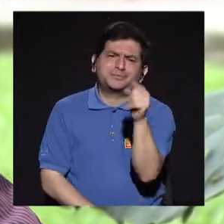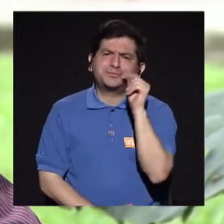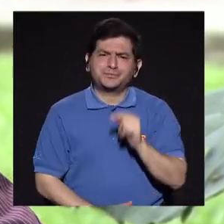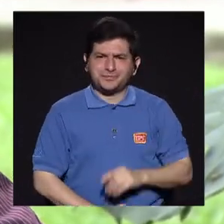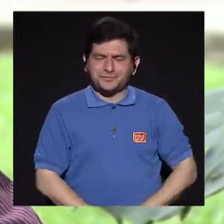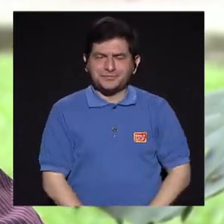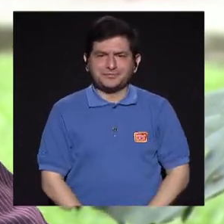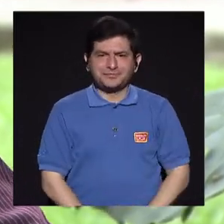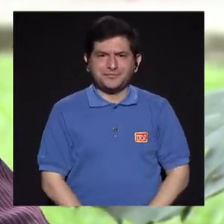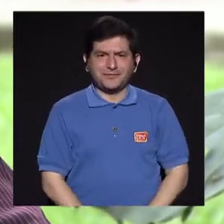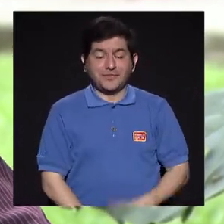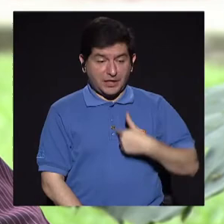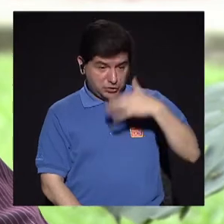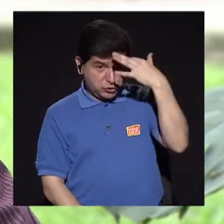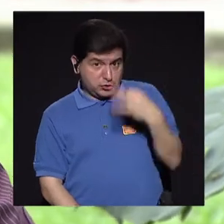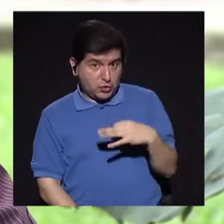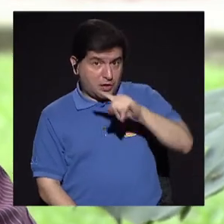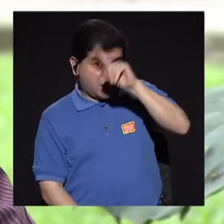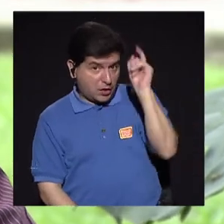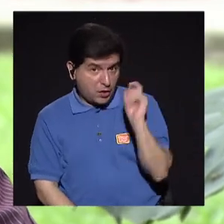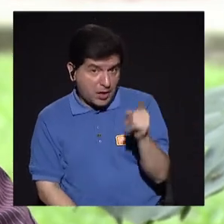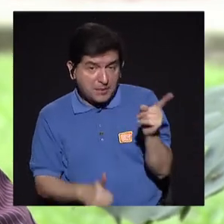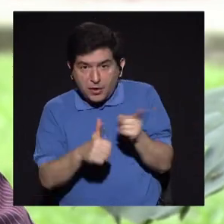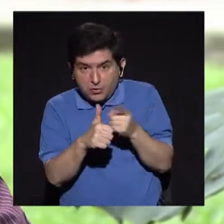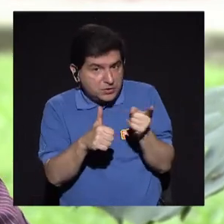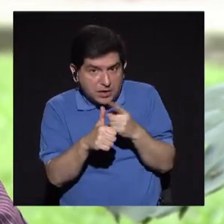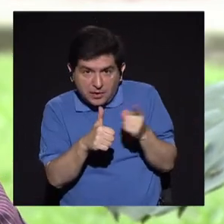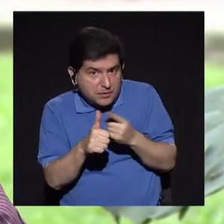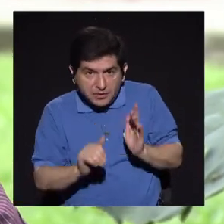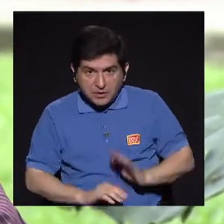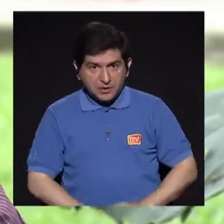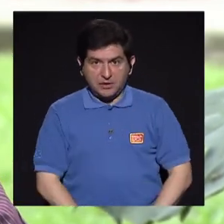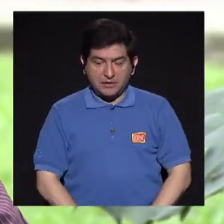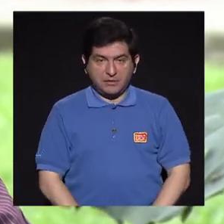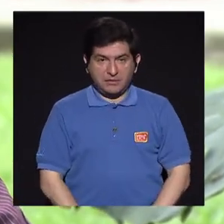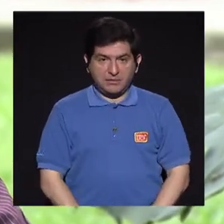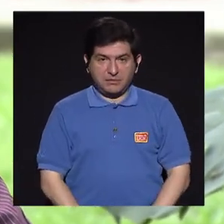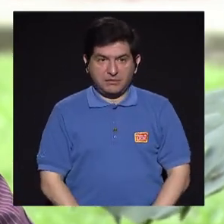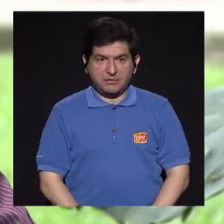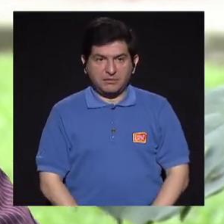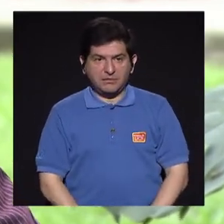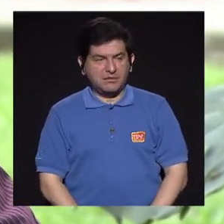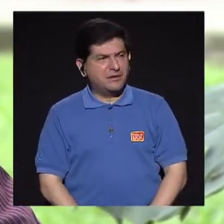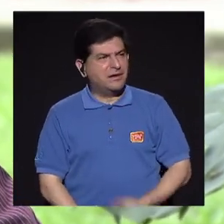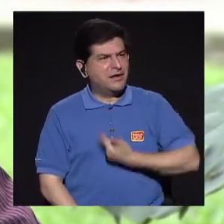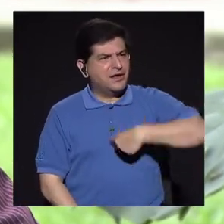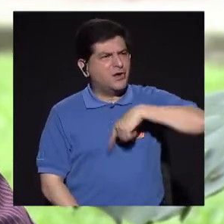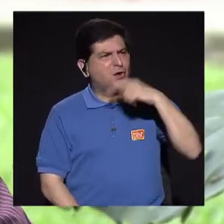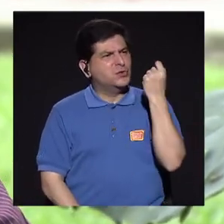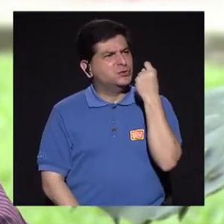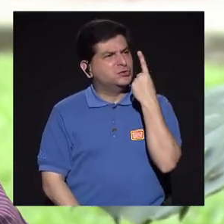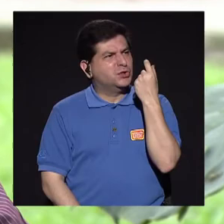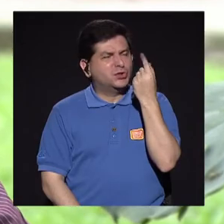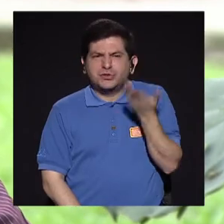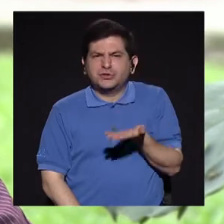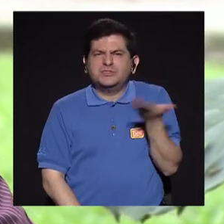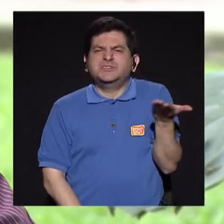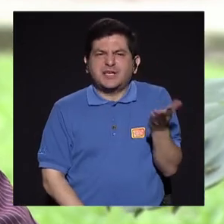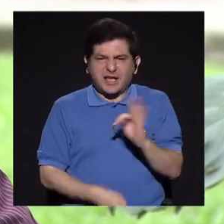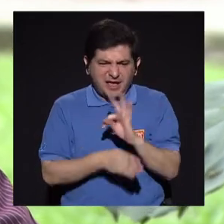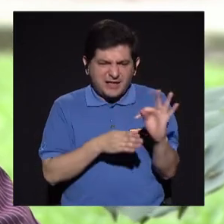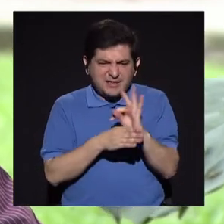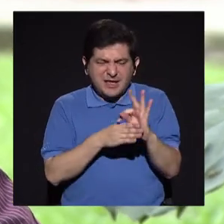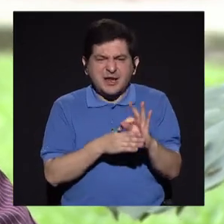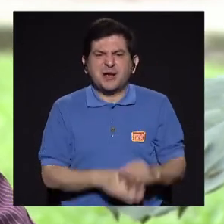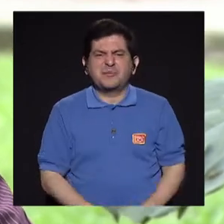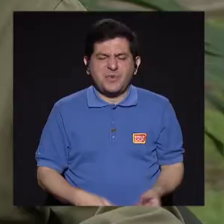preguntando, pues yo creo que la pregunta número uno que nos convoca es ¿qué deberíamos entender por terapia